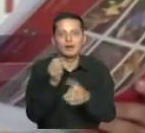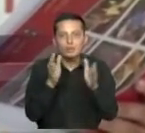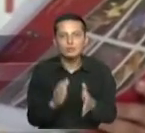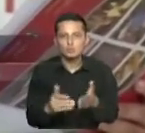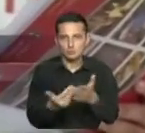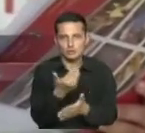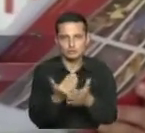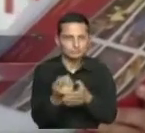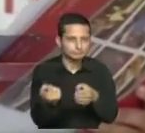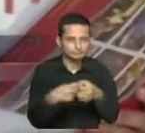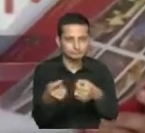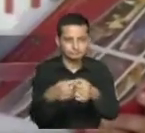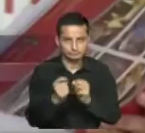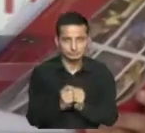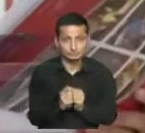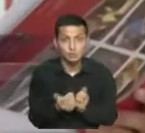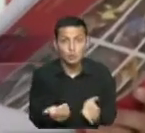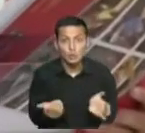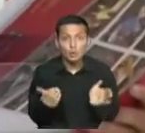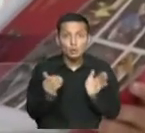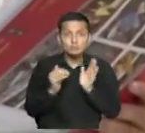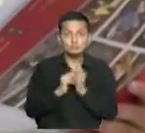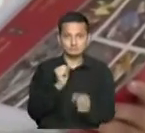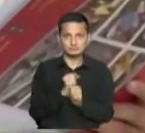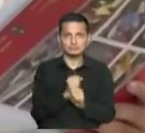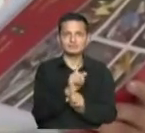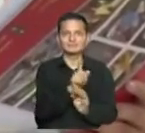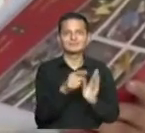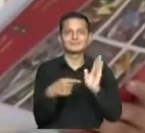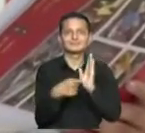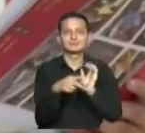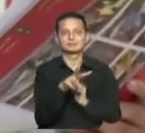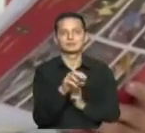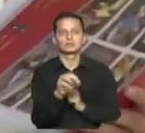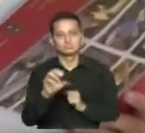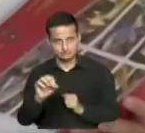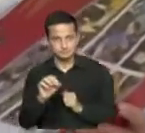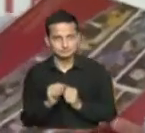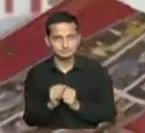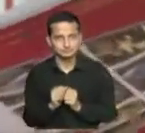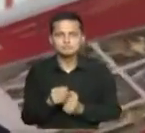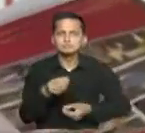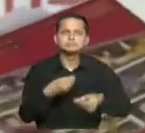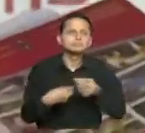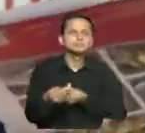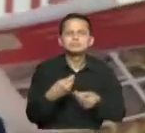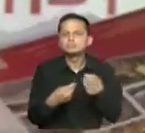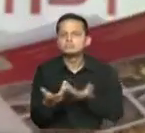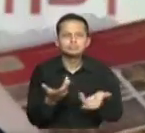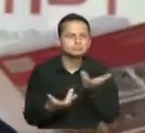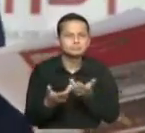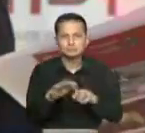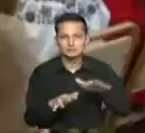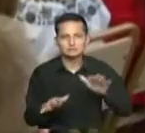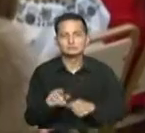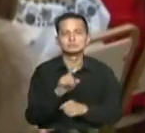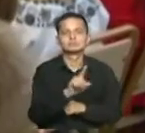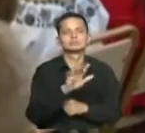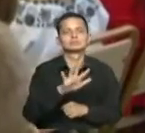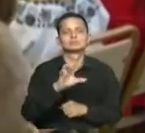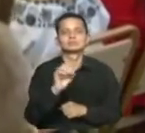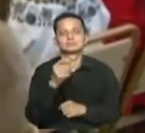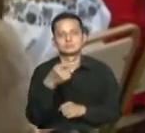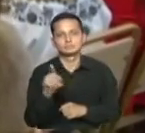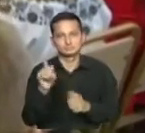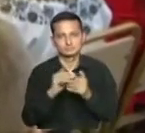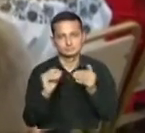1.200 empleos que se reactivarían, y aproximadamente un volumen de negocios de 150 millones de dólares. Se estima